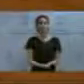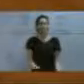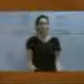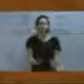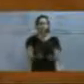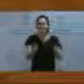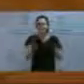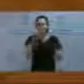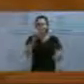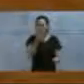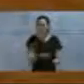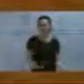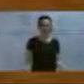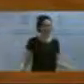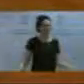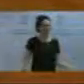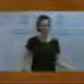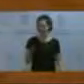y estériles.